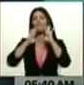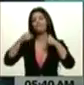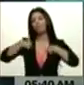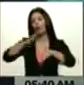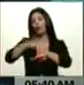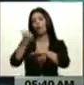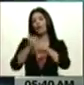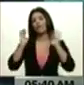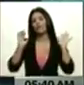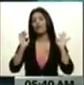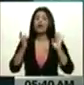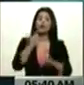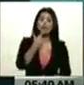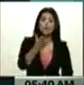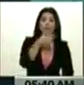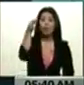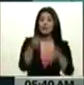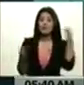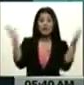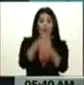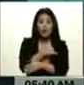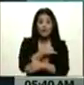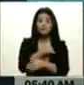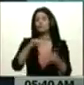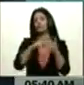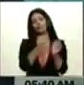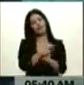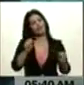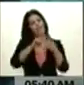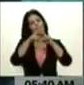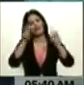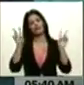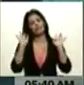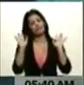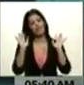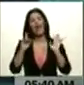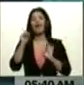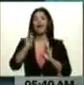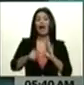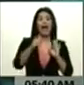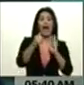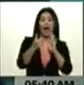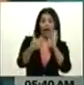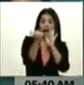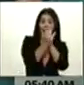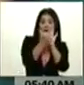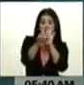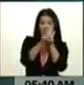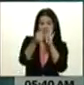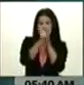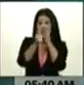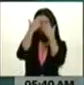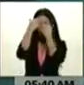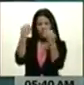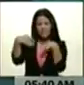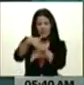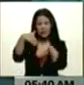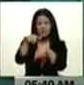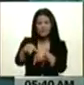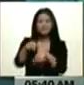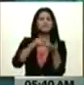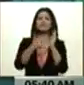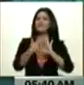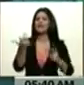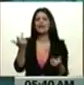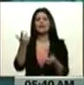Nosotros decimos, sin justicia no habrá paz. Entonces, numeral amnistía es impunidad, impunidad por una serie de crimen.